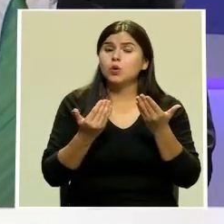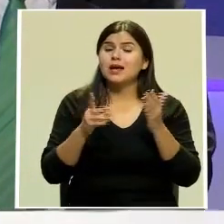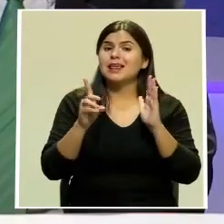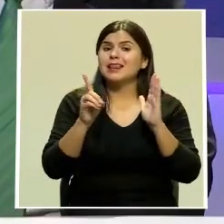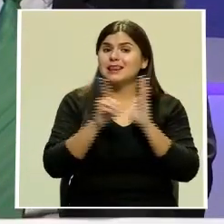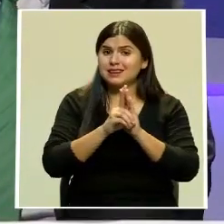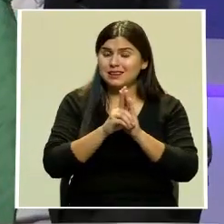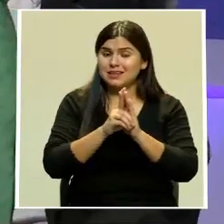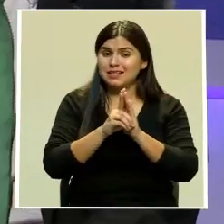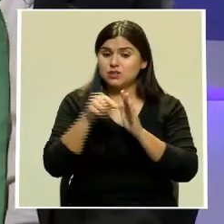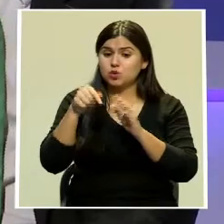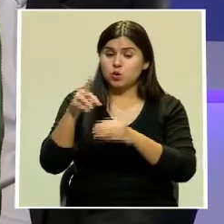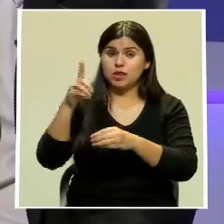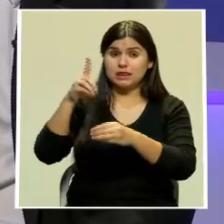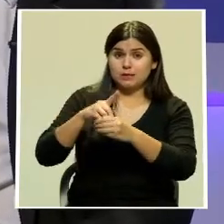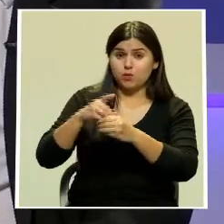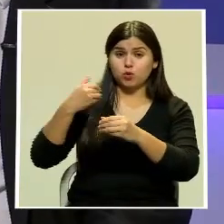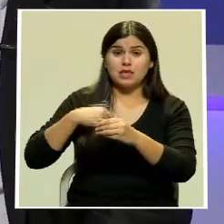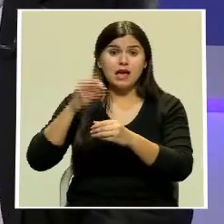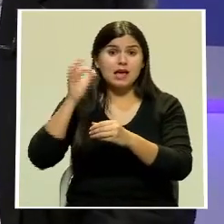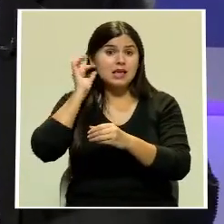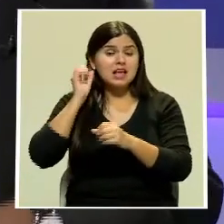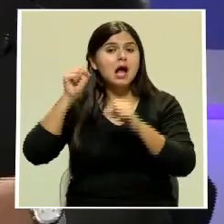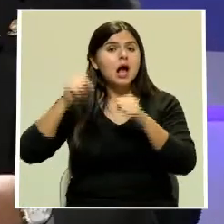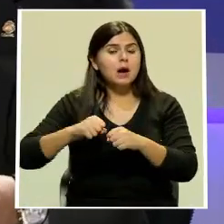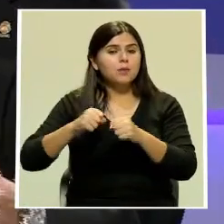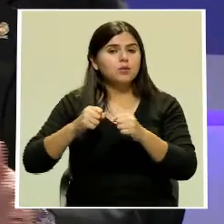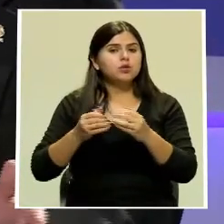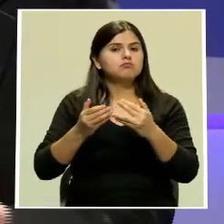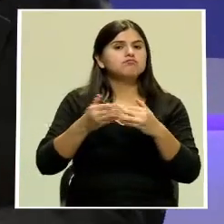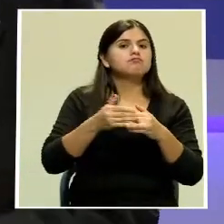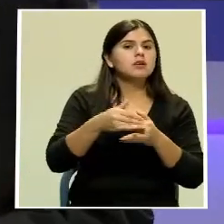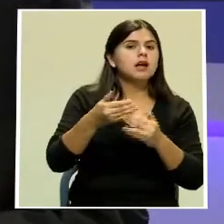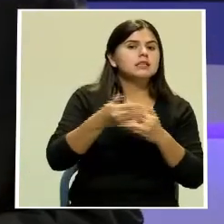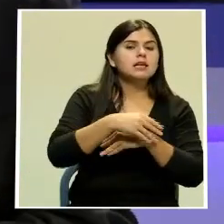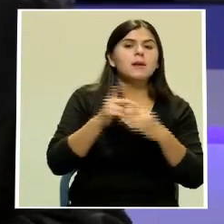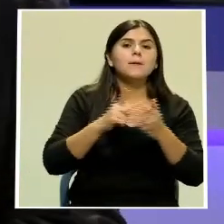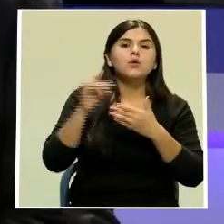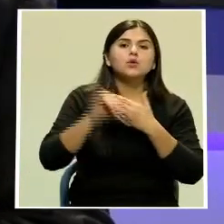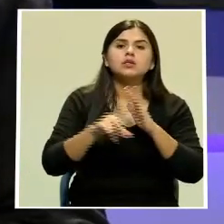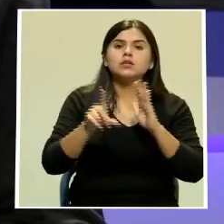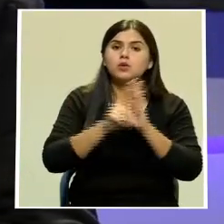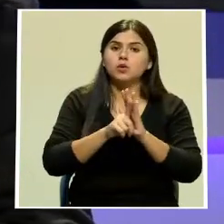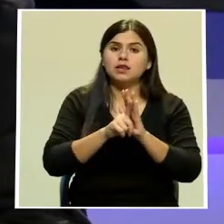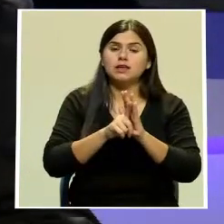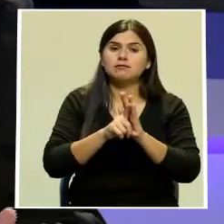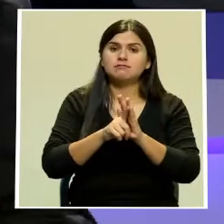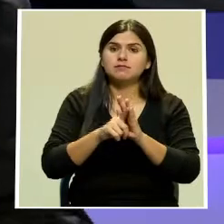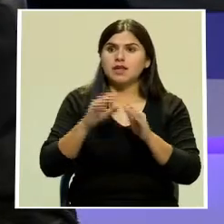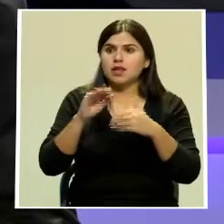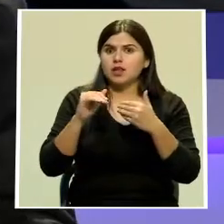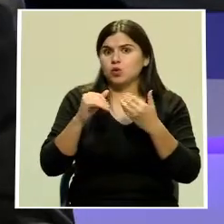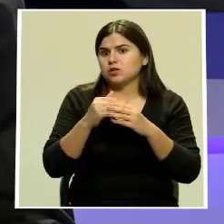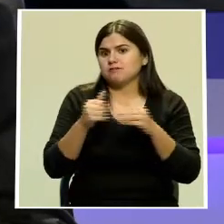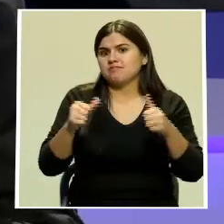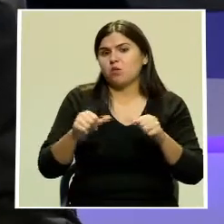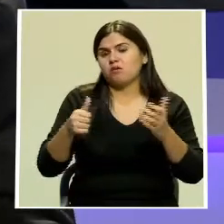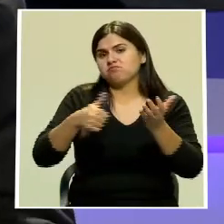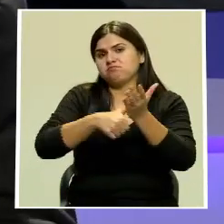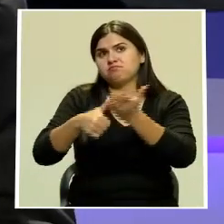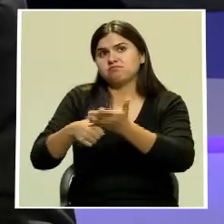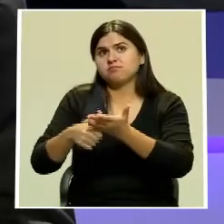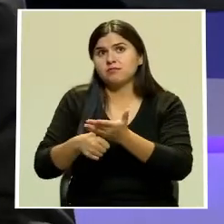de las diputadas y los diputados a poder intervenir en los proyectos de ley. Se entendía como que se tenía que llegar a votar y estar lo menos posible. Habían